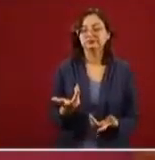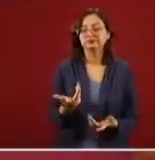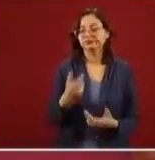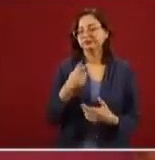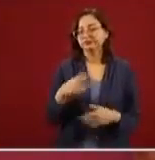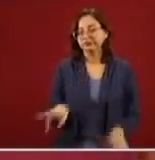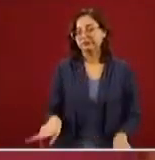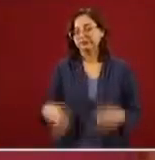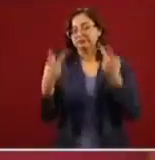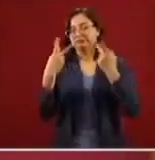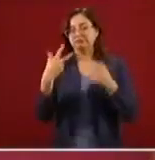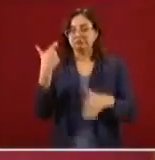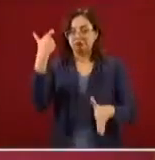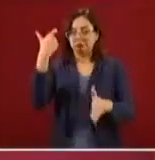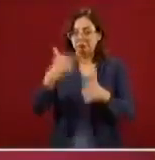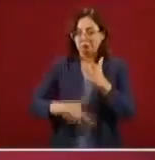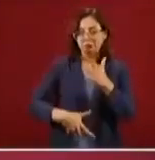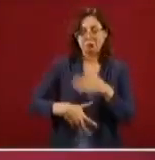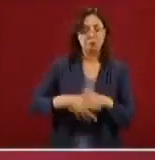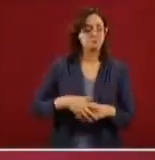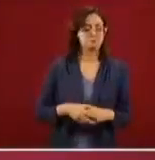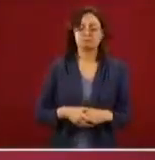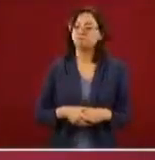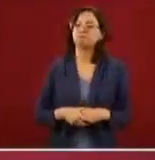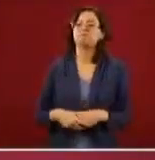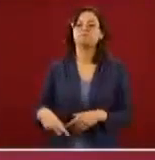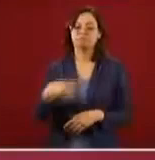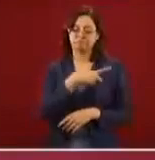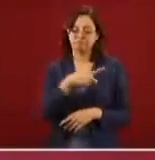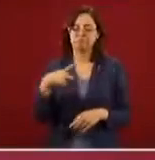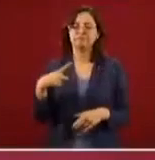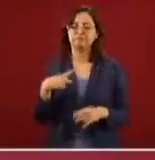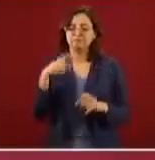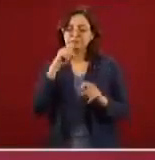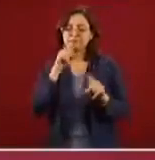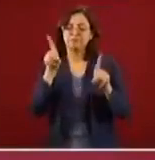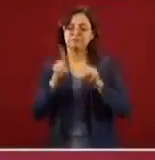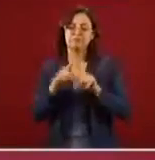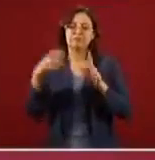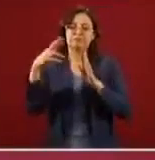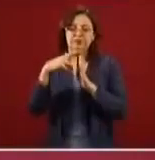rematarlo, sino que haya ciertas reglas